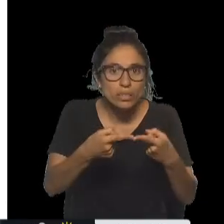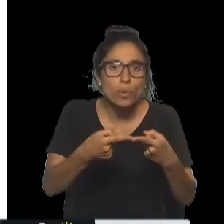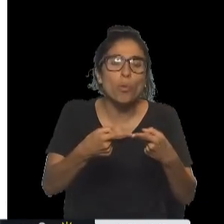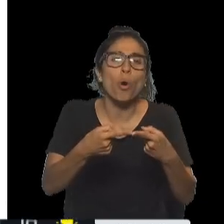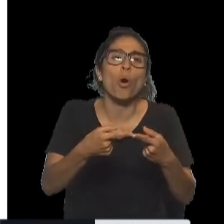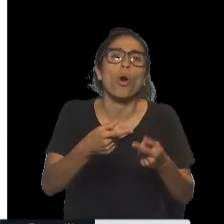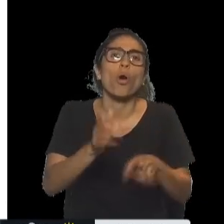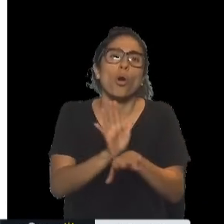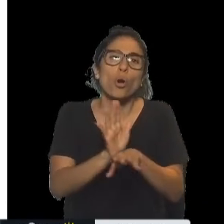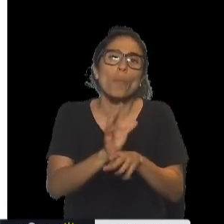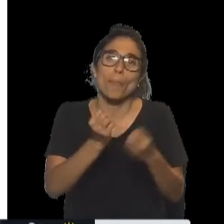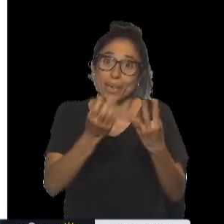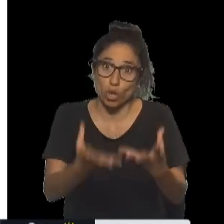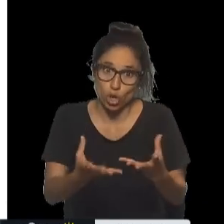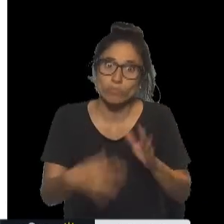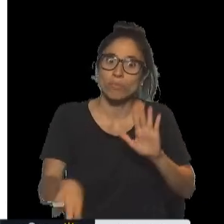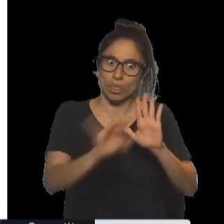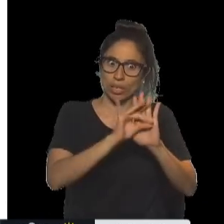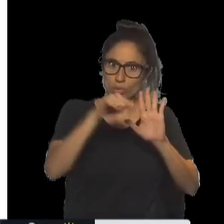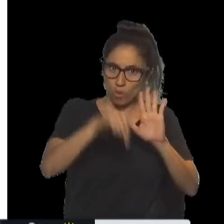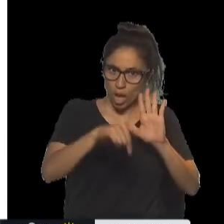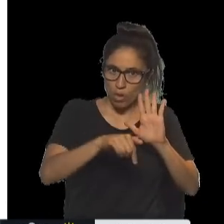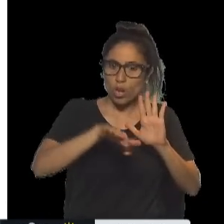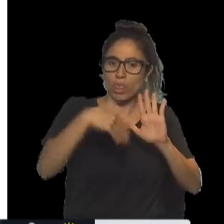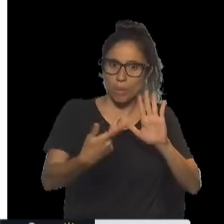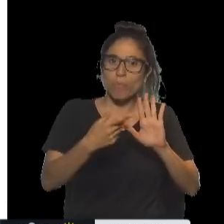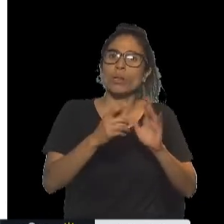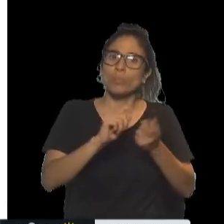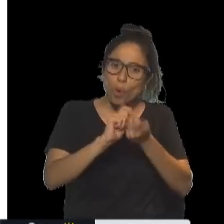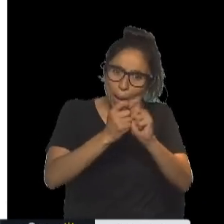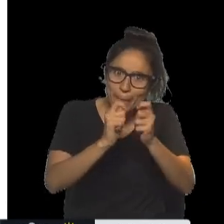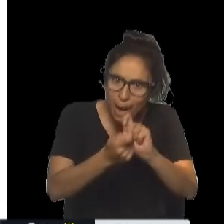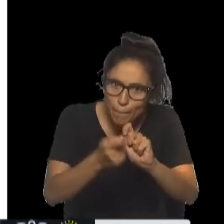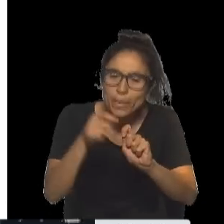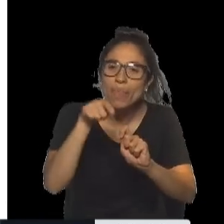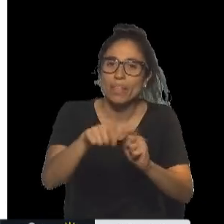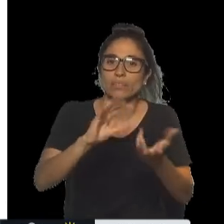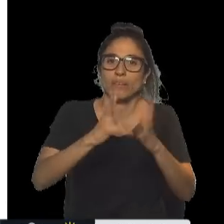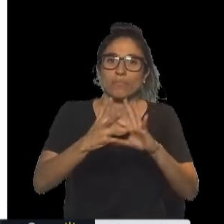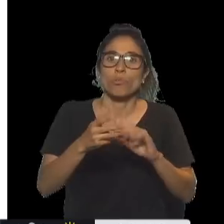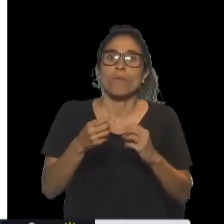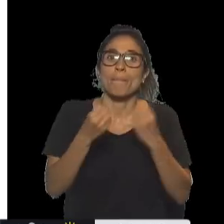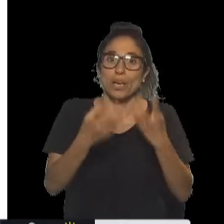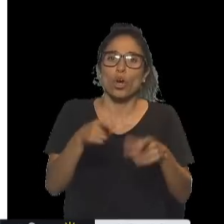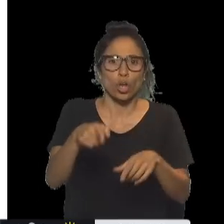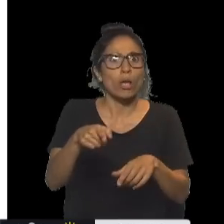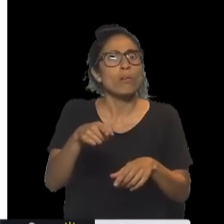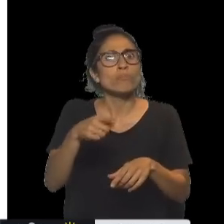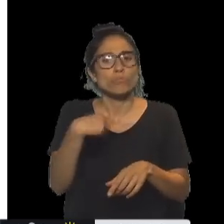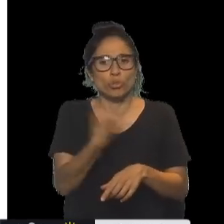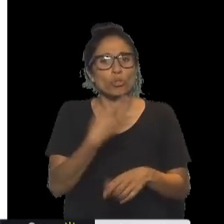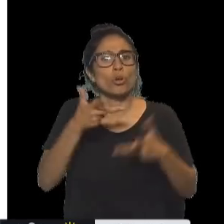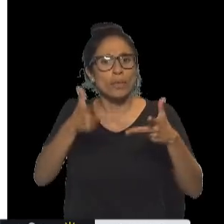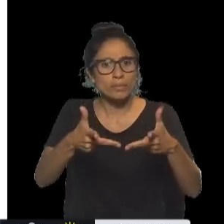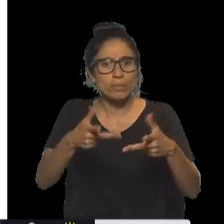corregir el decreto y vamos a asegurarnos, nosotros y el resto de las provincias, que a la Ciudad de Buenos Aires va a ir exactamente y